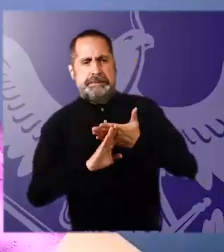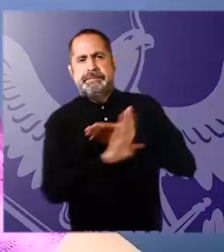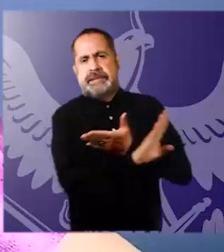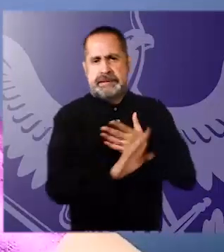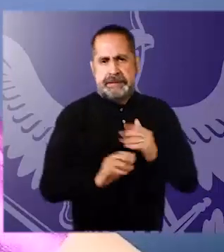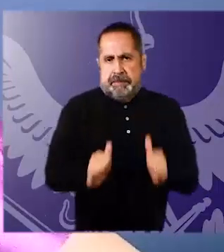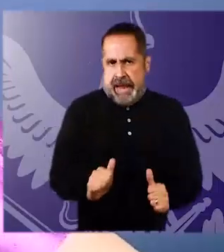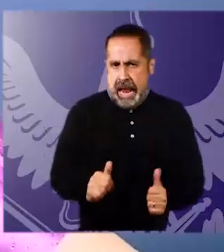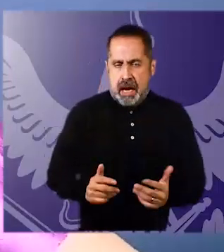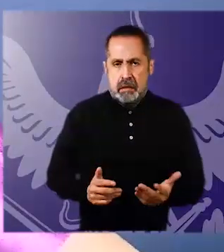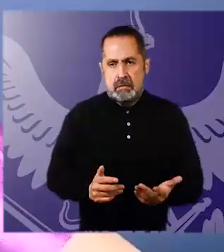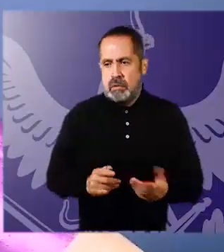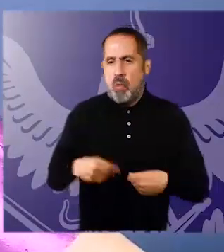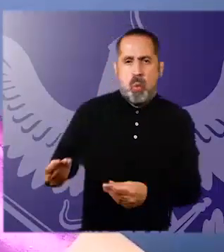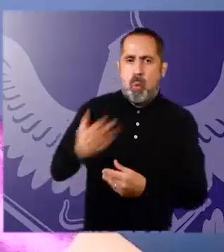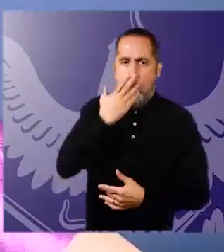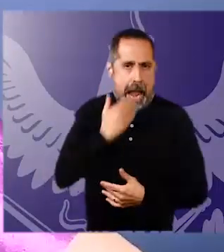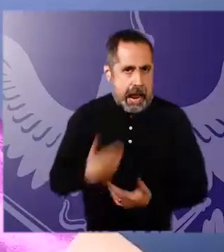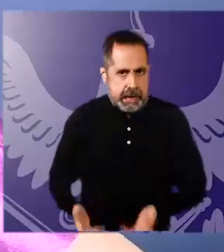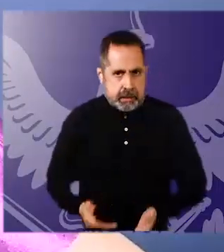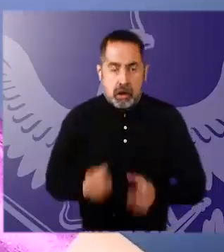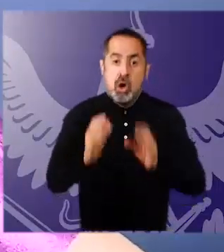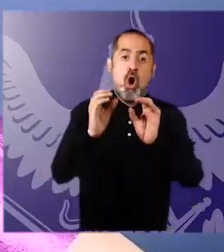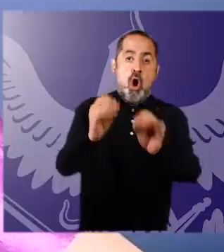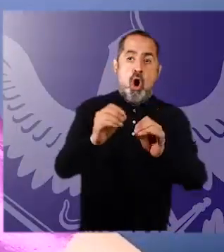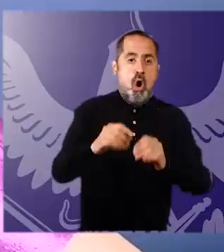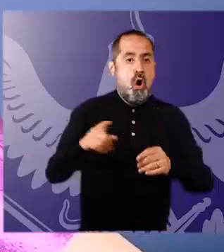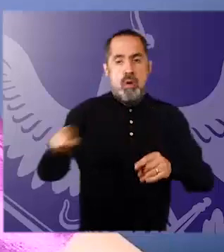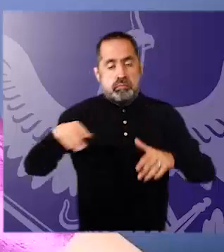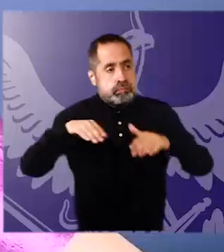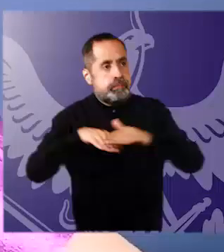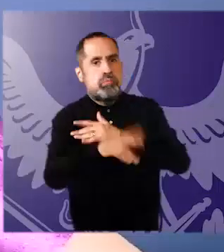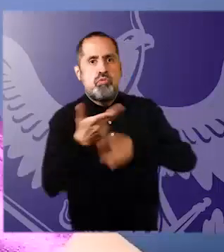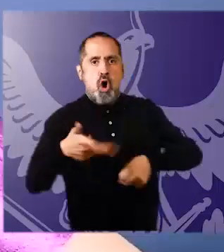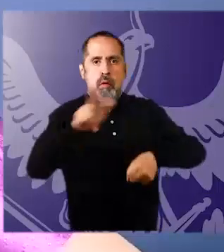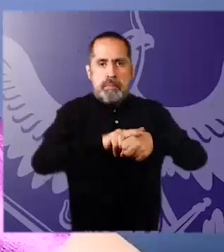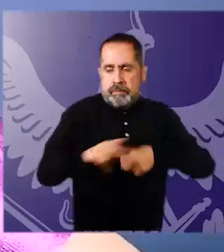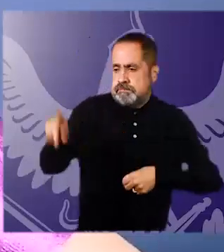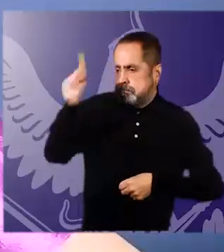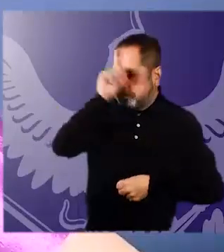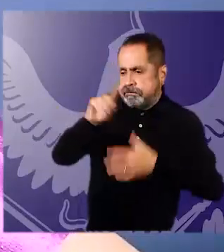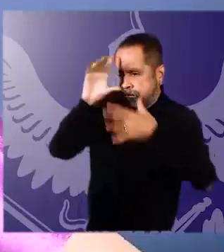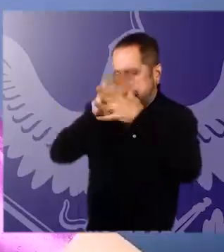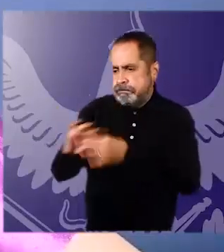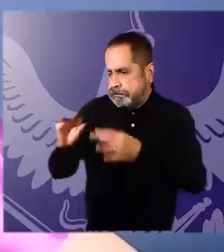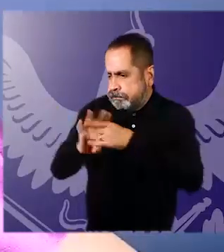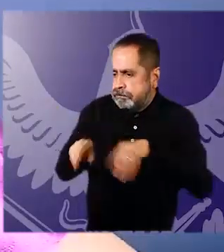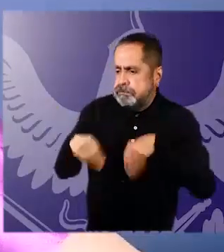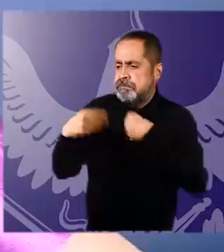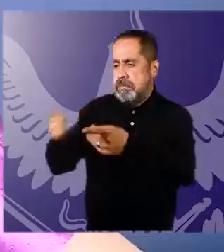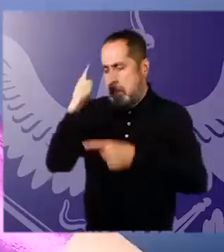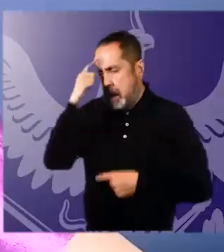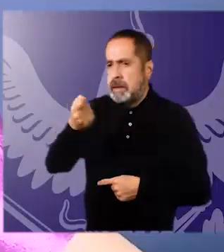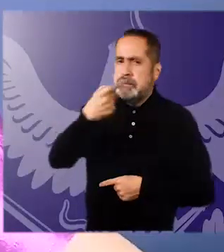la oportunidad de poder acceder a servicios de salud sexual y reproductiva,